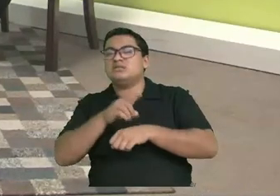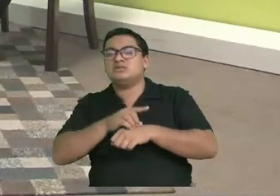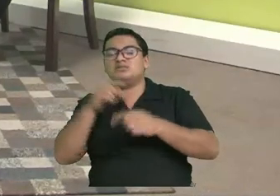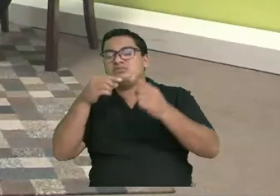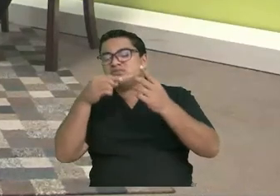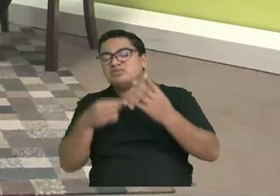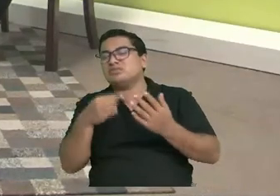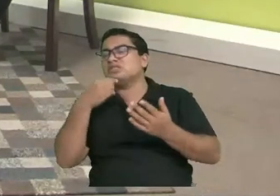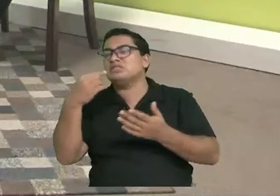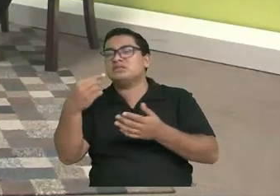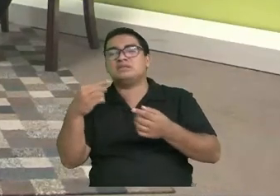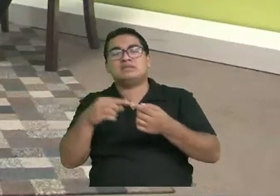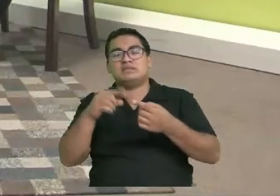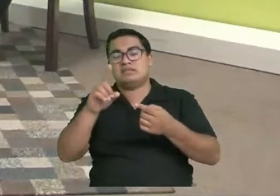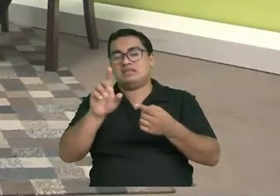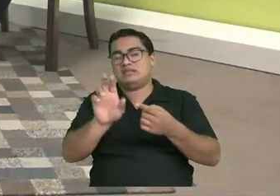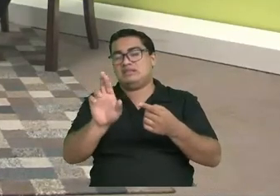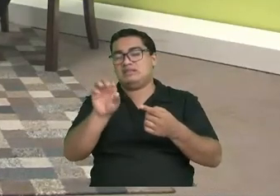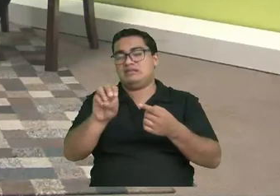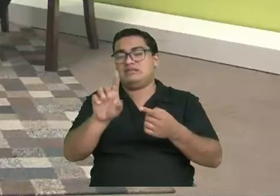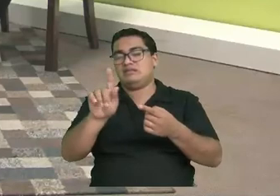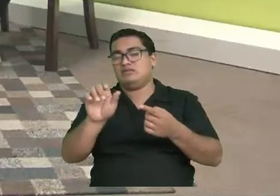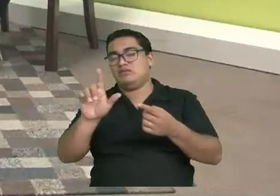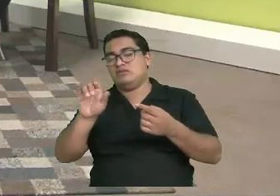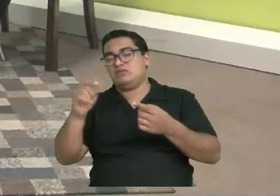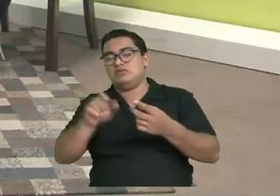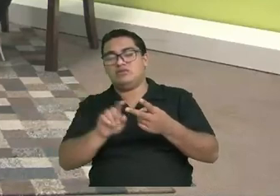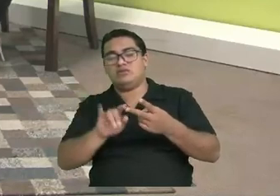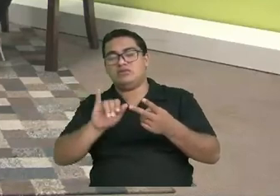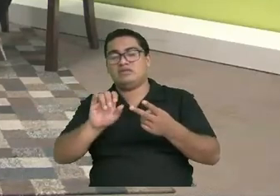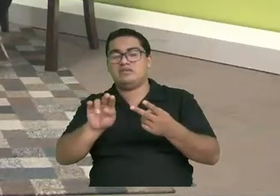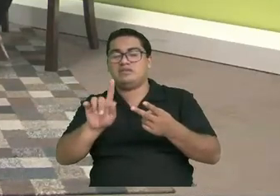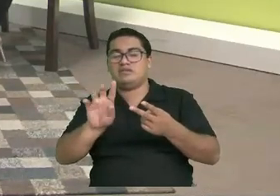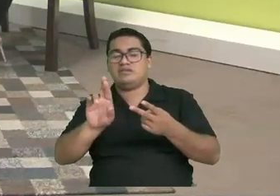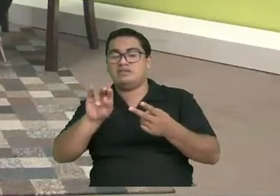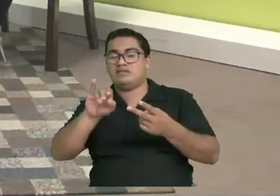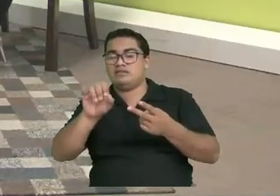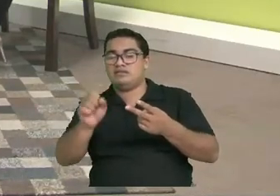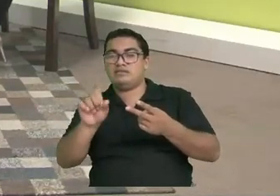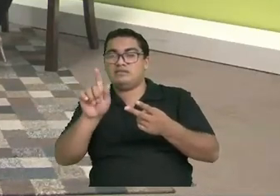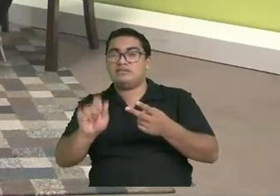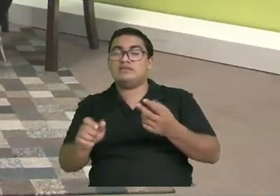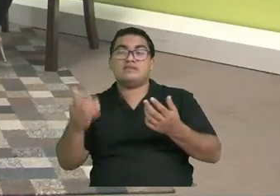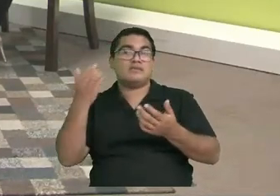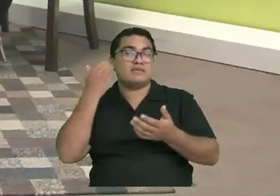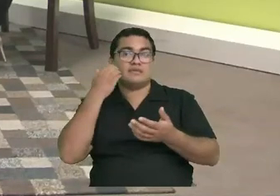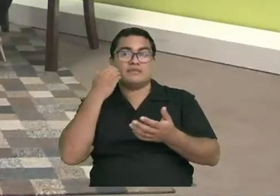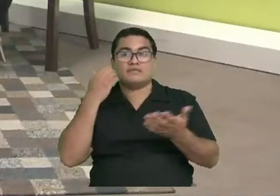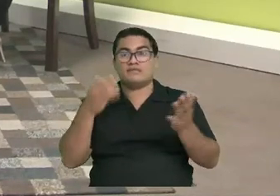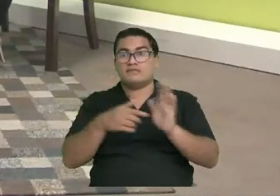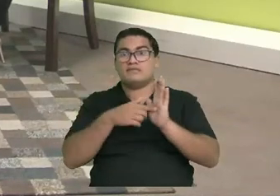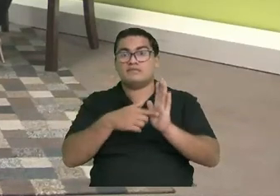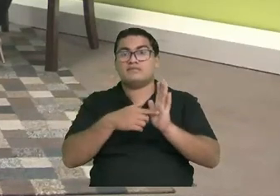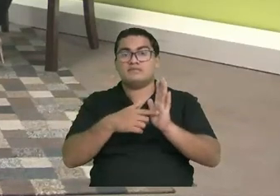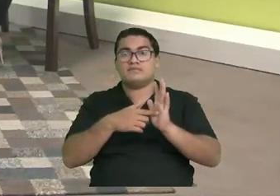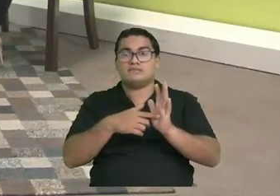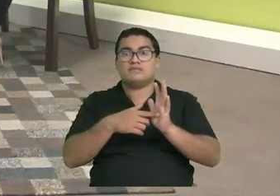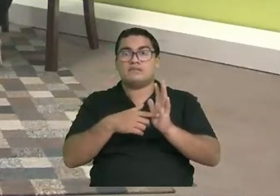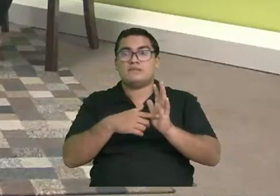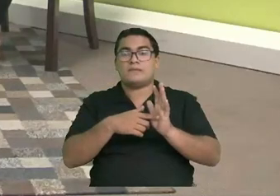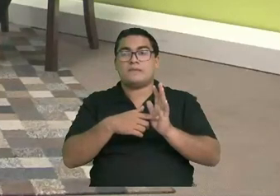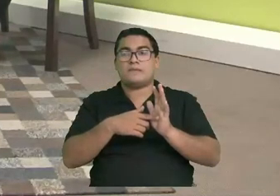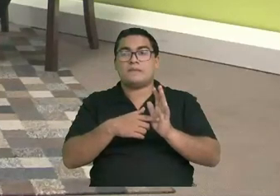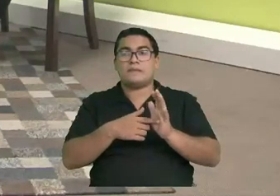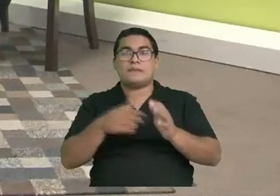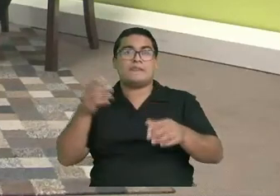¿Quién? ¿El dermatólogo? Realmente este es una enfermedad, un fenómeno o un síndrome